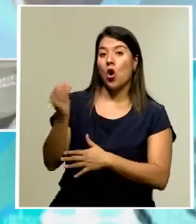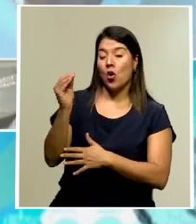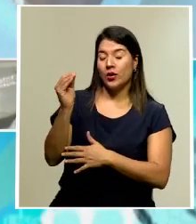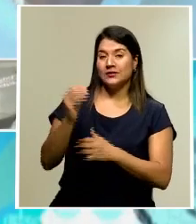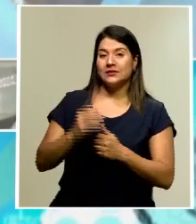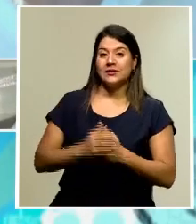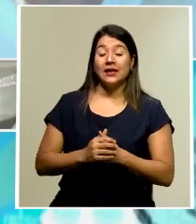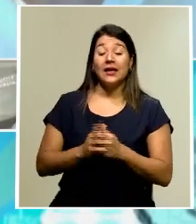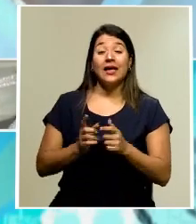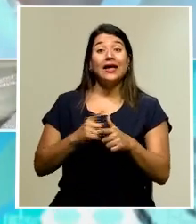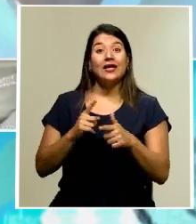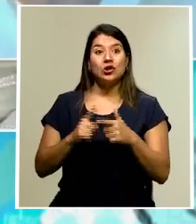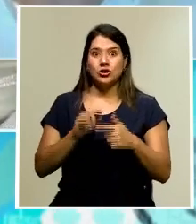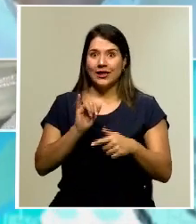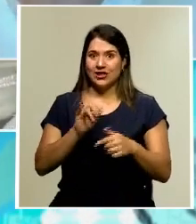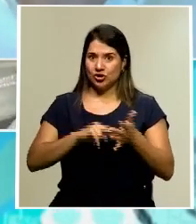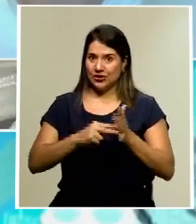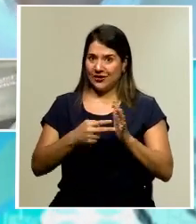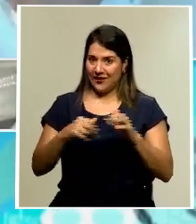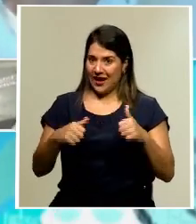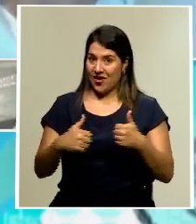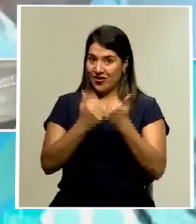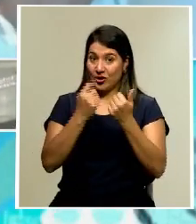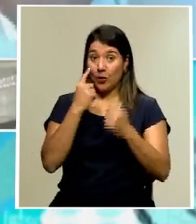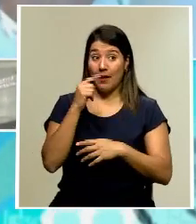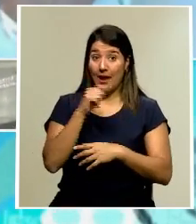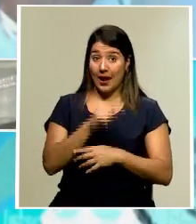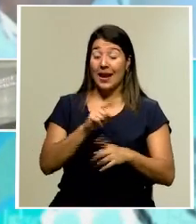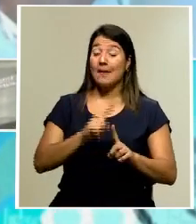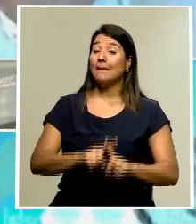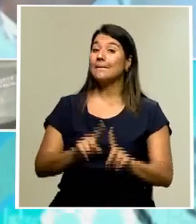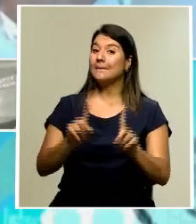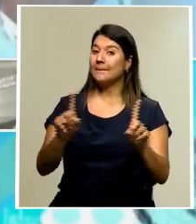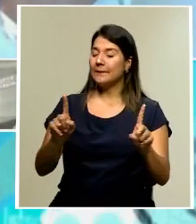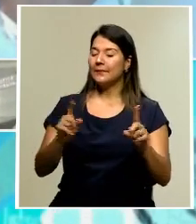eso le significa un reto. Sin embargo,